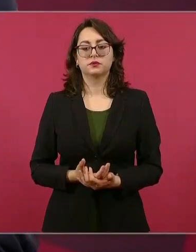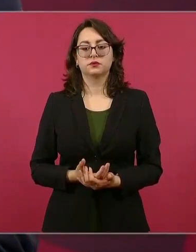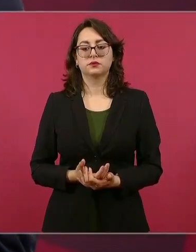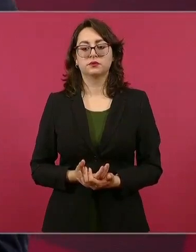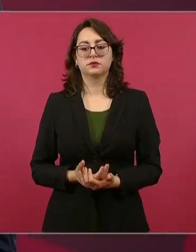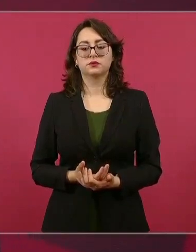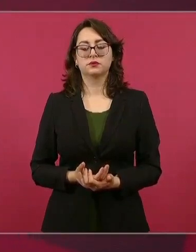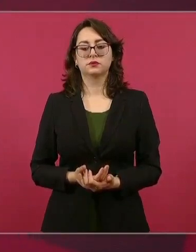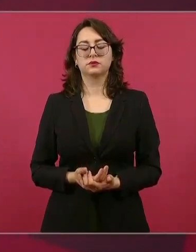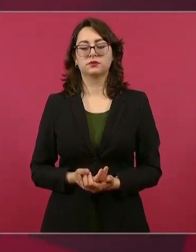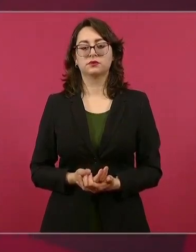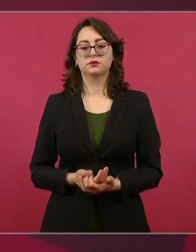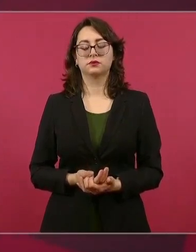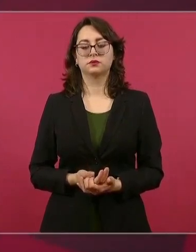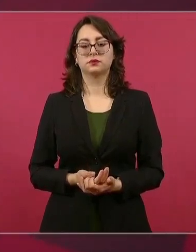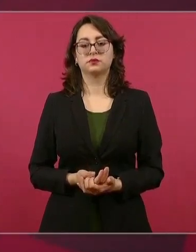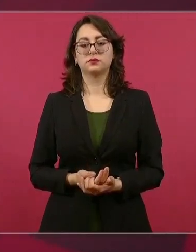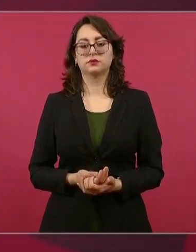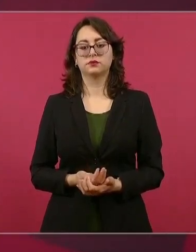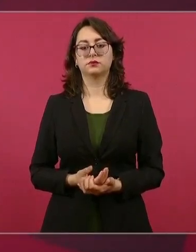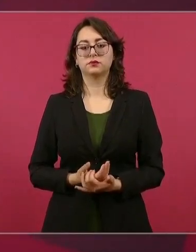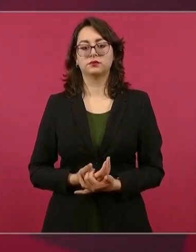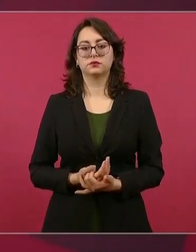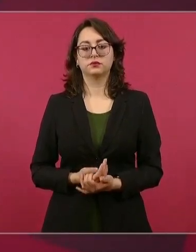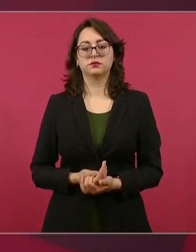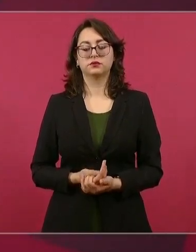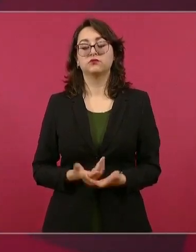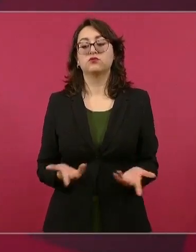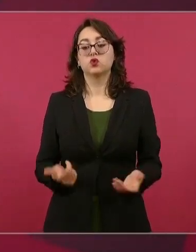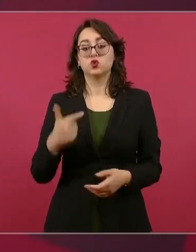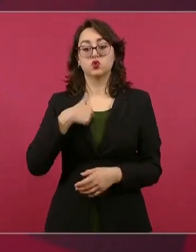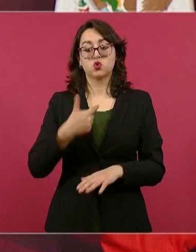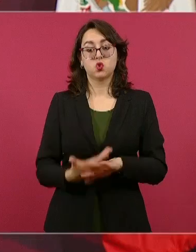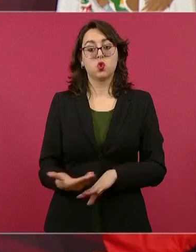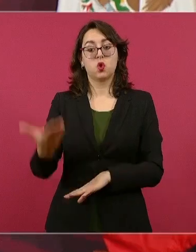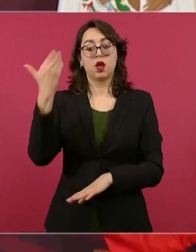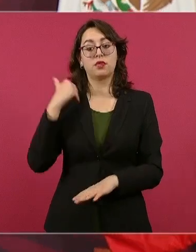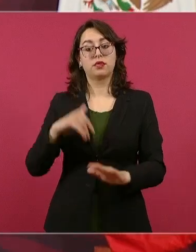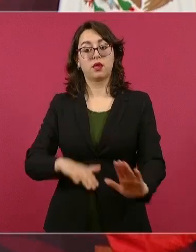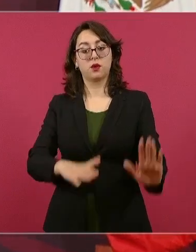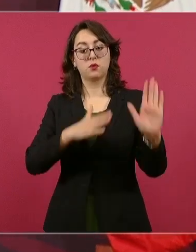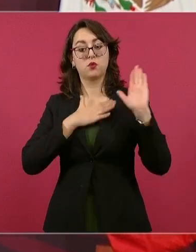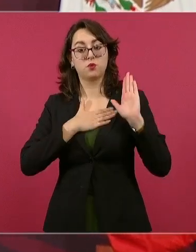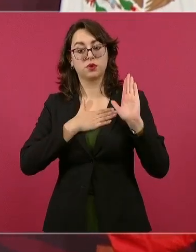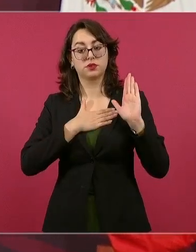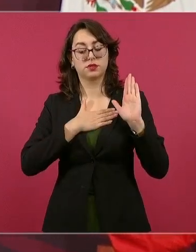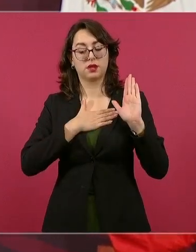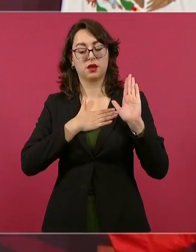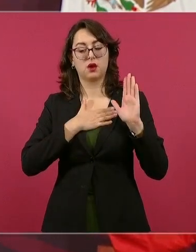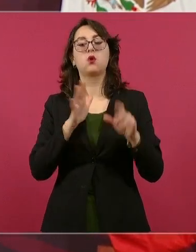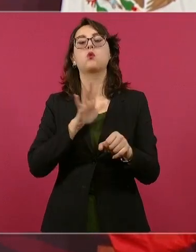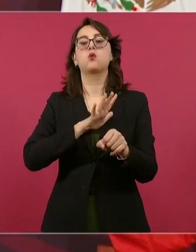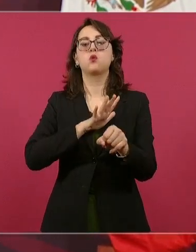Habría que, mire, yo hice un compromiso que no quiero incumplir, de no tocar